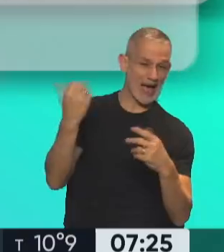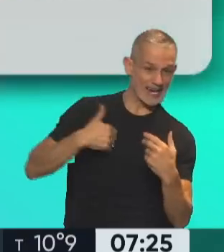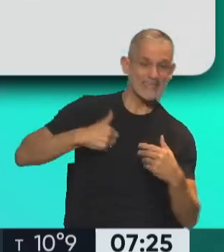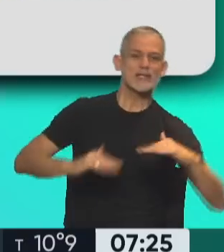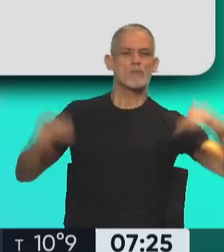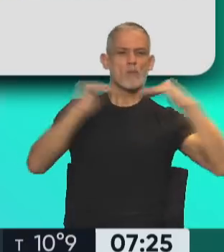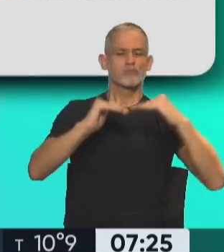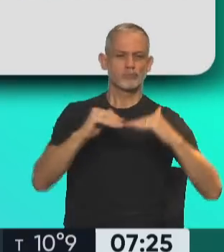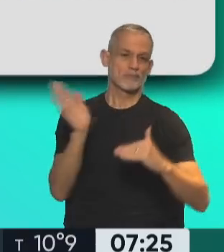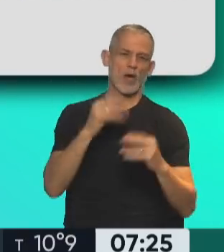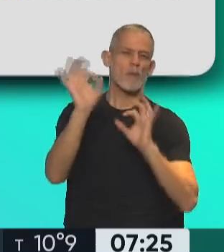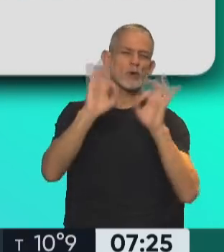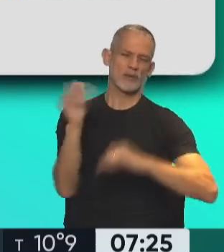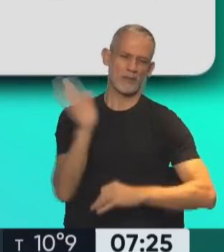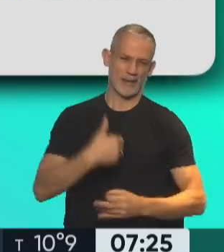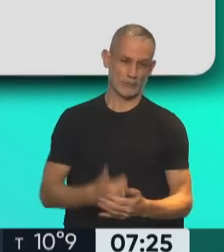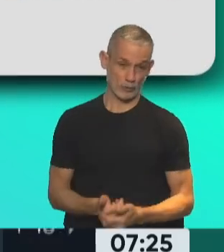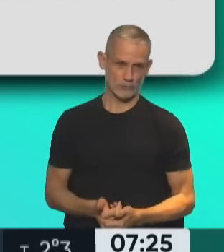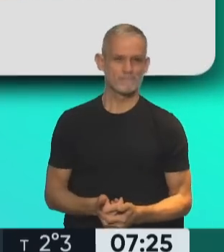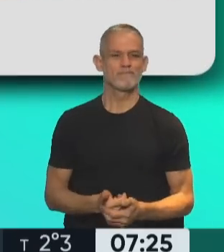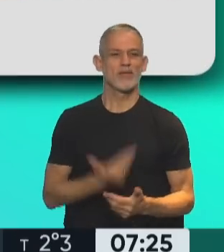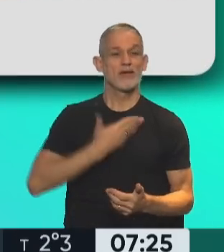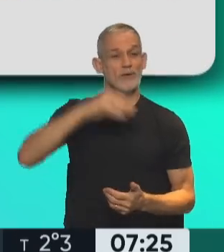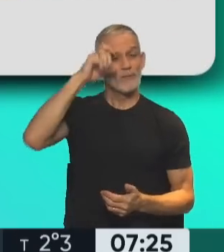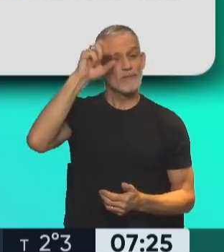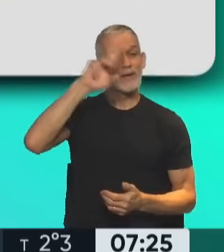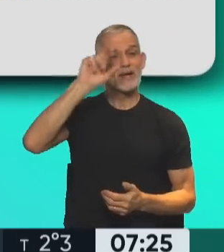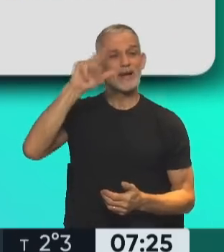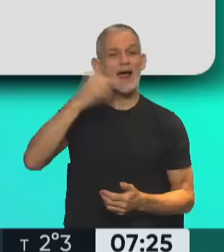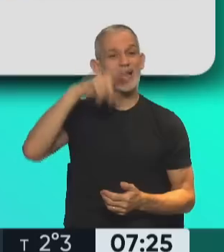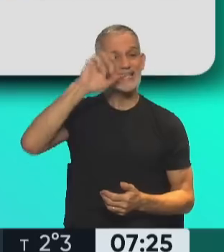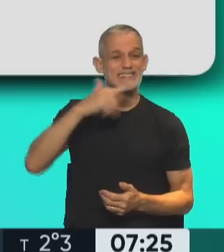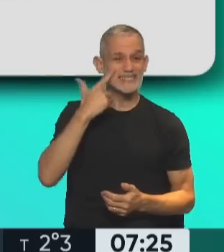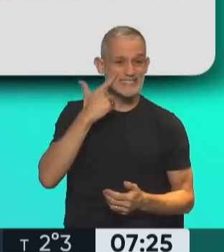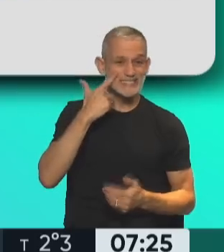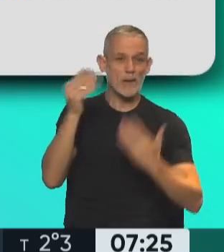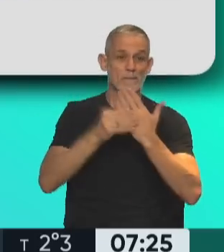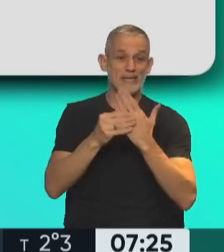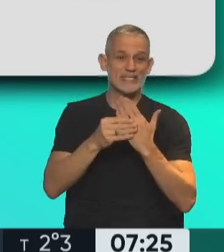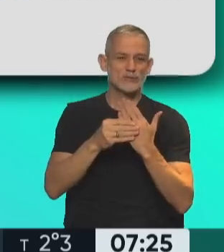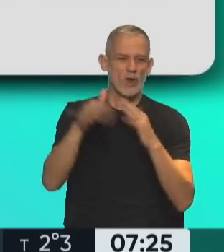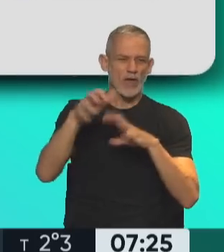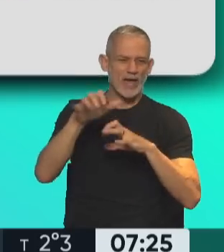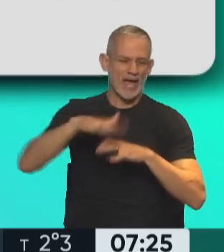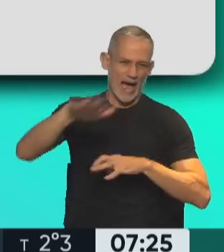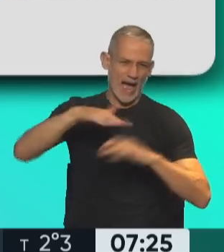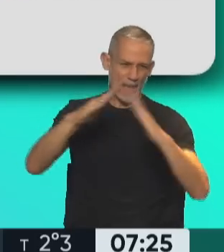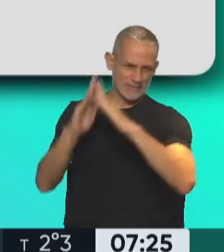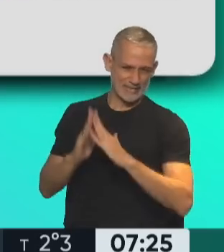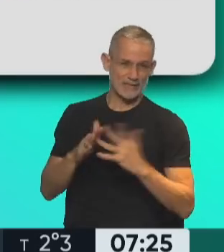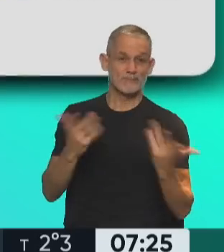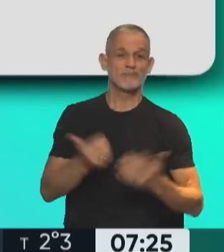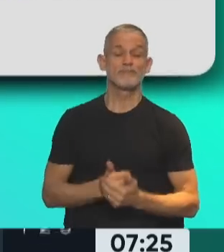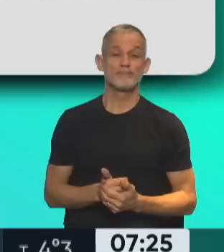para todos. Bueno, ahí lo tenemos al ministro de Hábitat,